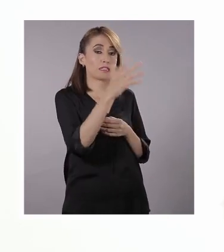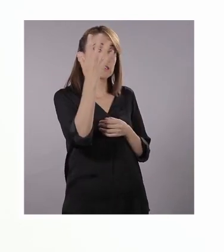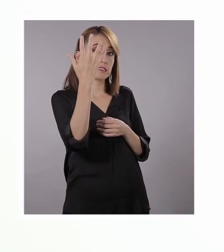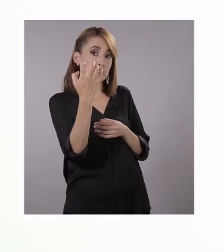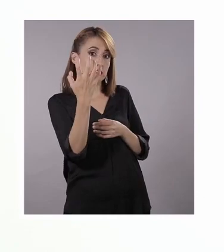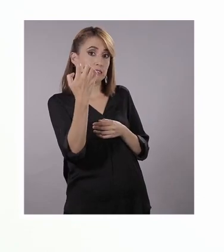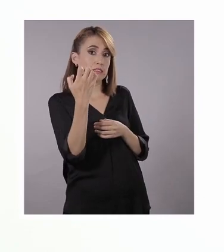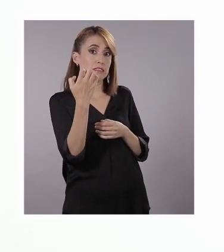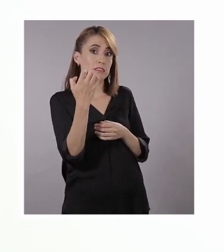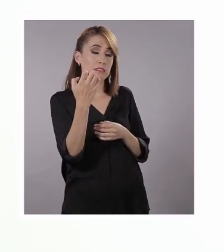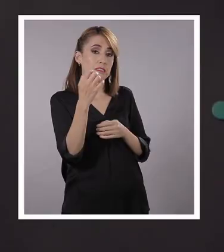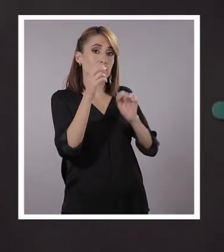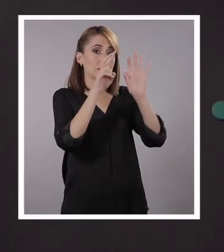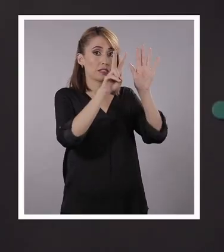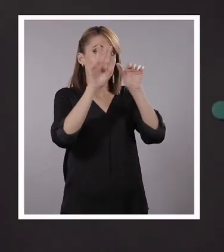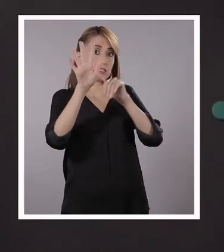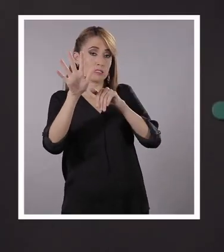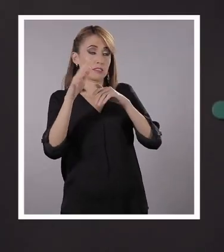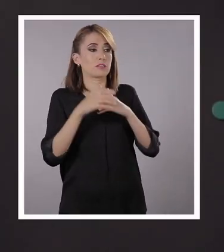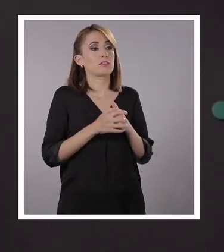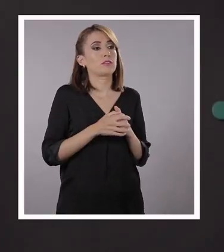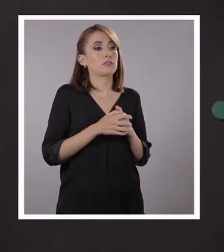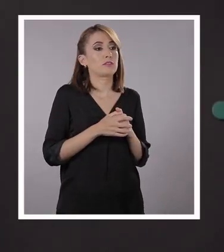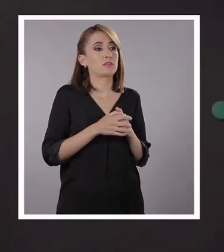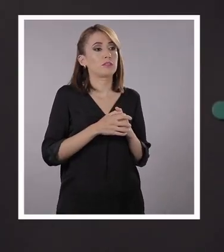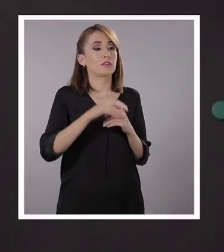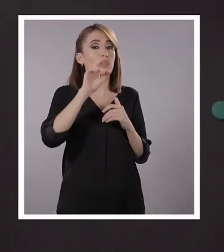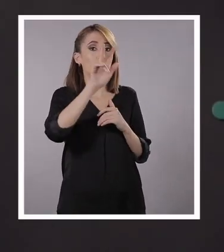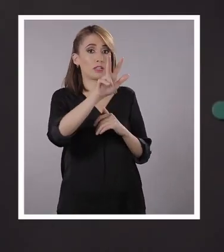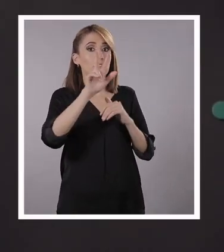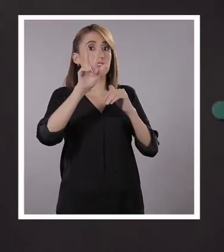3, 15, 75,